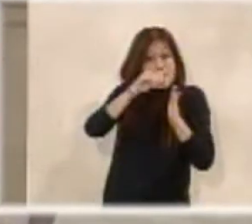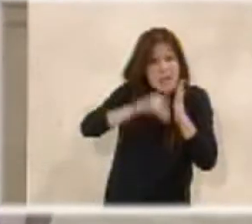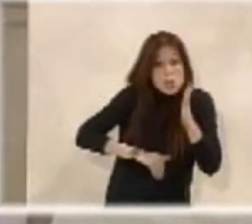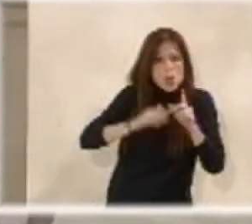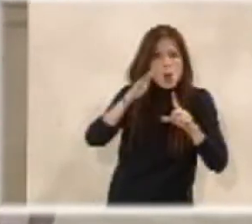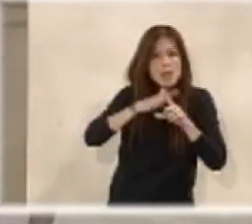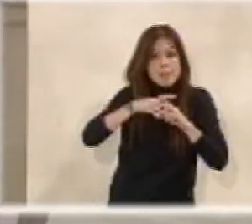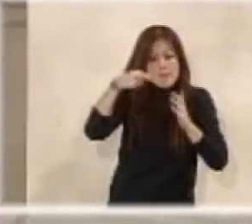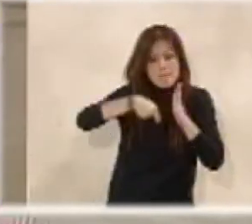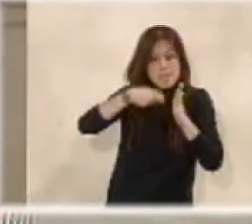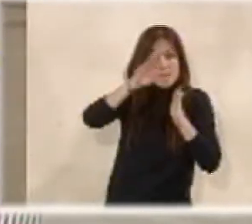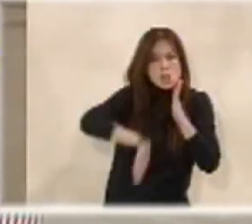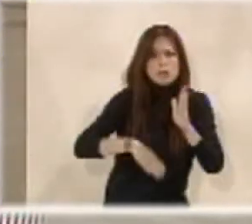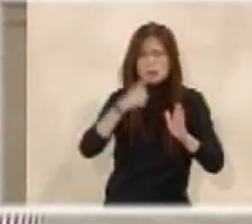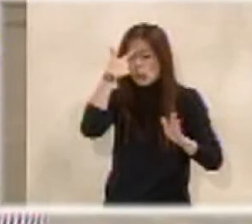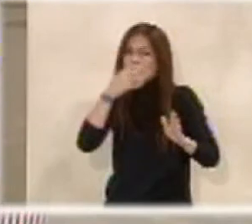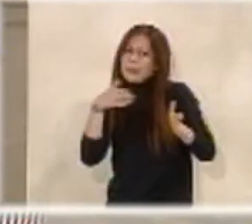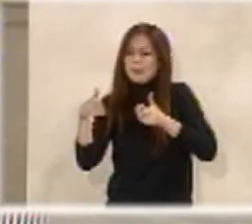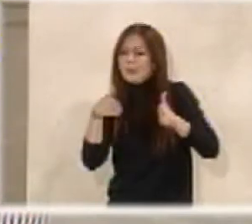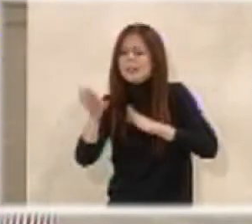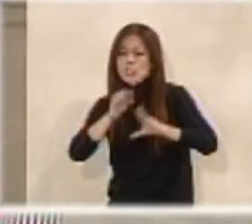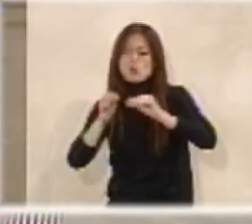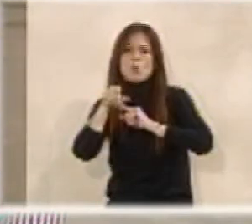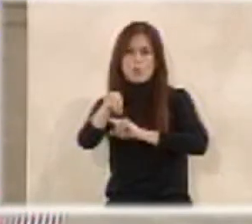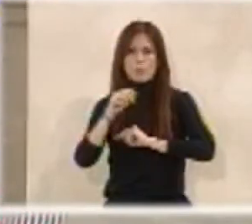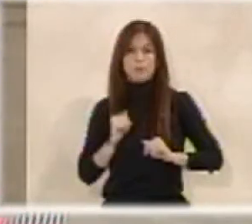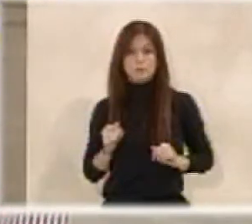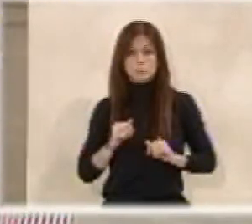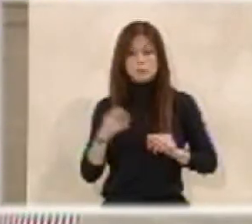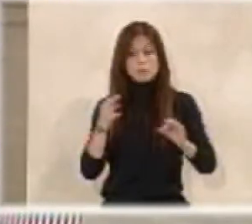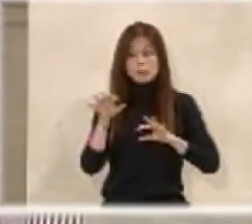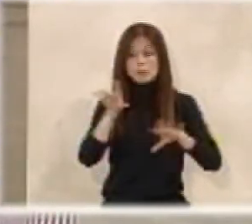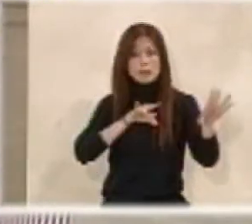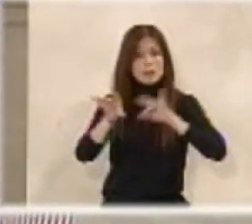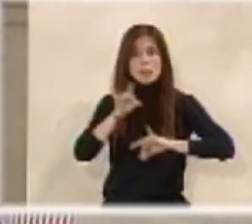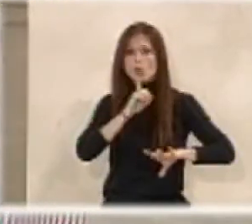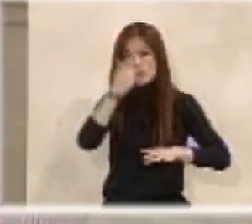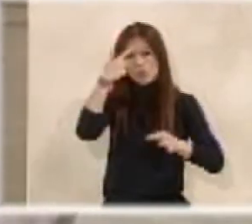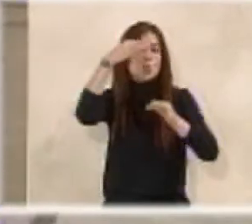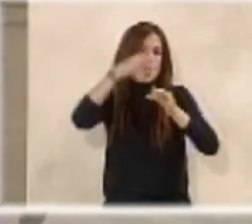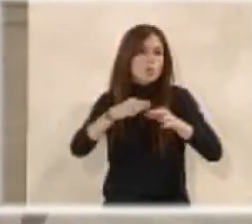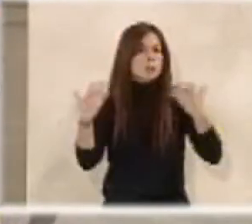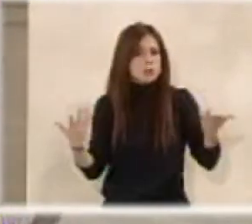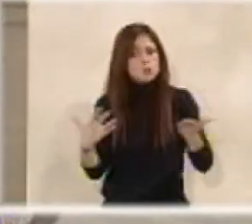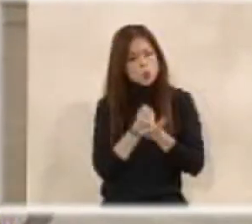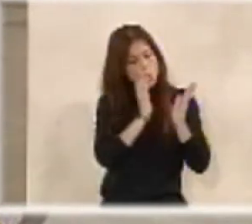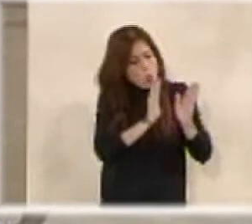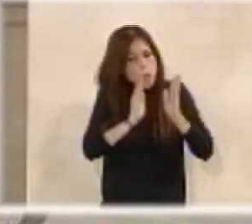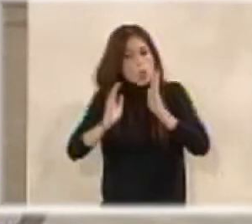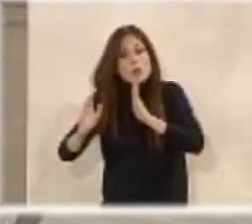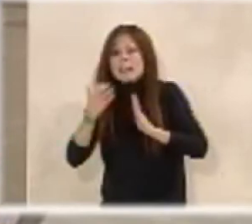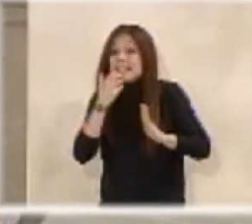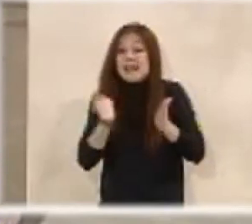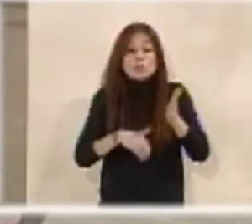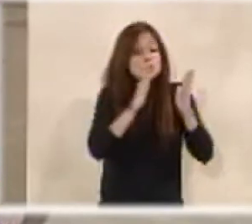de los ciudadanos. Yo creo que por ahí hay que ir. Hay que ir tomando decisiones que sean sensatas, poniendo todo en orden, y cuando todo